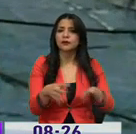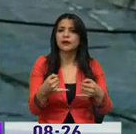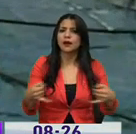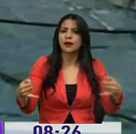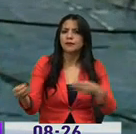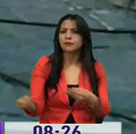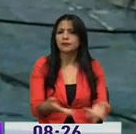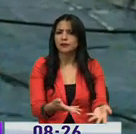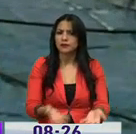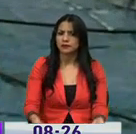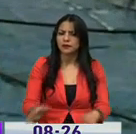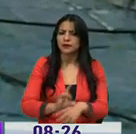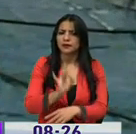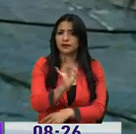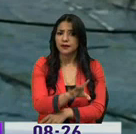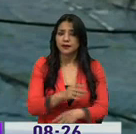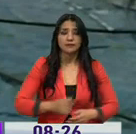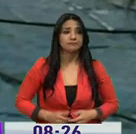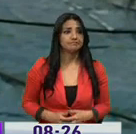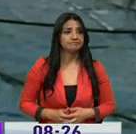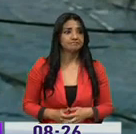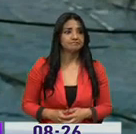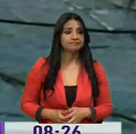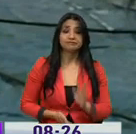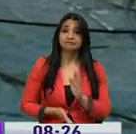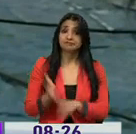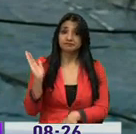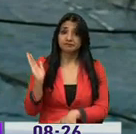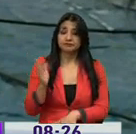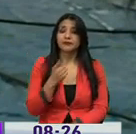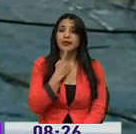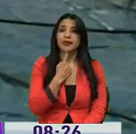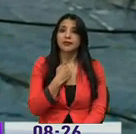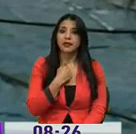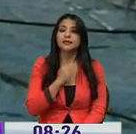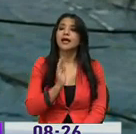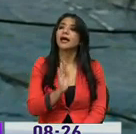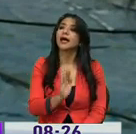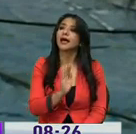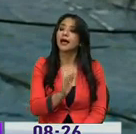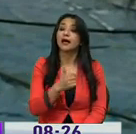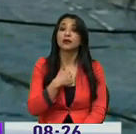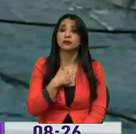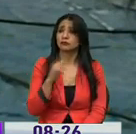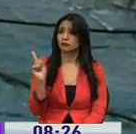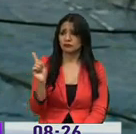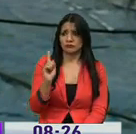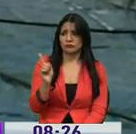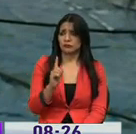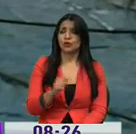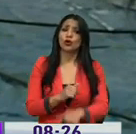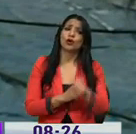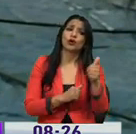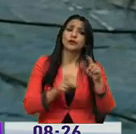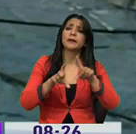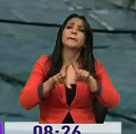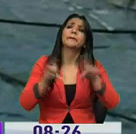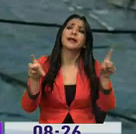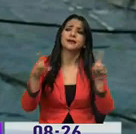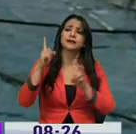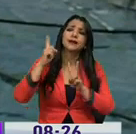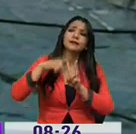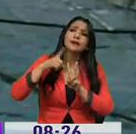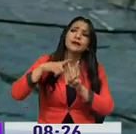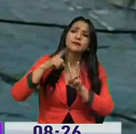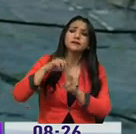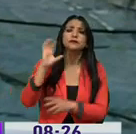con los vecinos. Llegan, ponen los cables, hasta luego. Y seguro lo que van a decir es, señores, nosotros no fuimos. Es otra empresa de televisión de